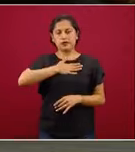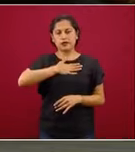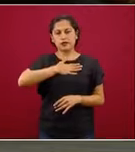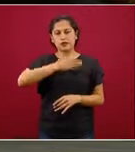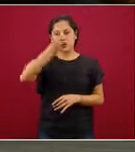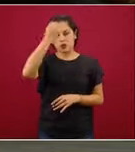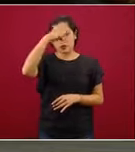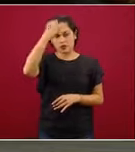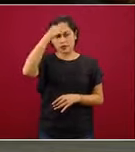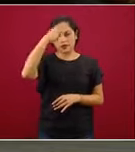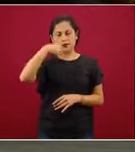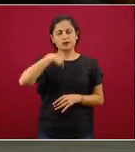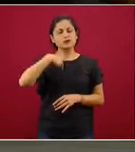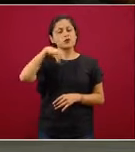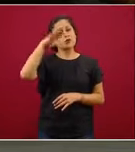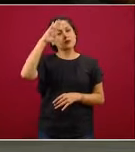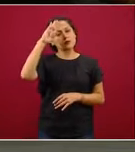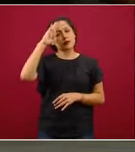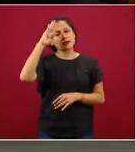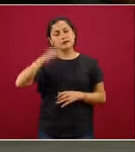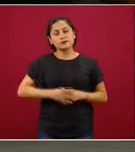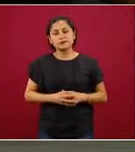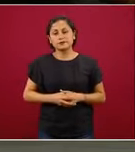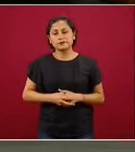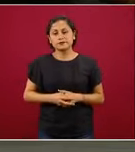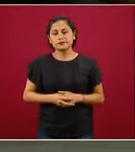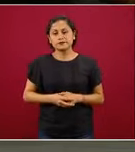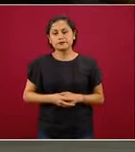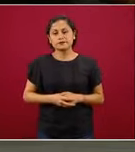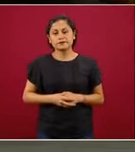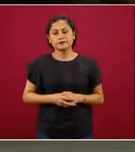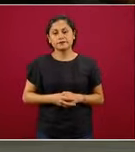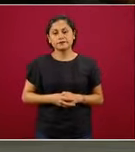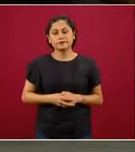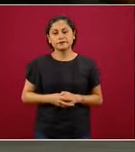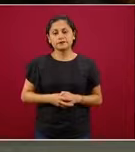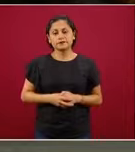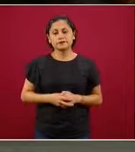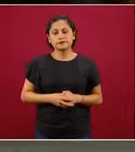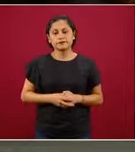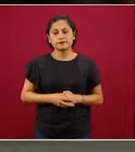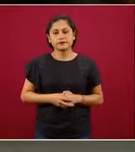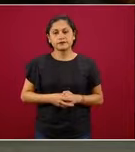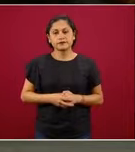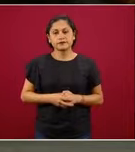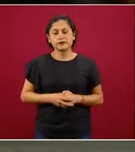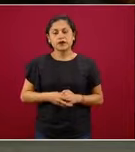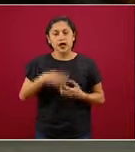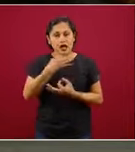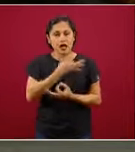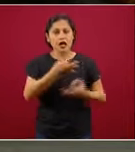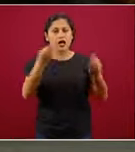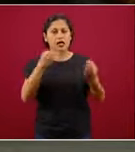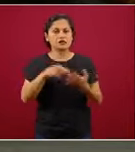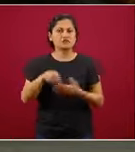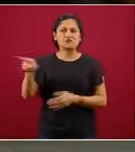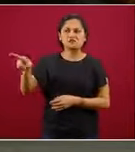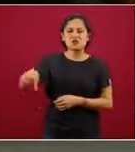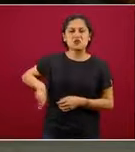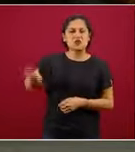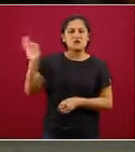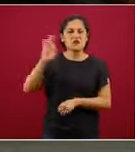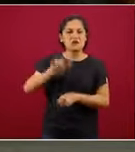intento de descarrilar o de señalar un supuesto fracaso de la estrategia del gobierno federal, ¿no?